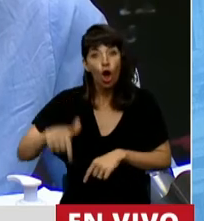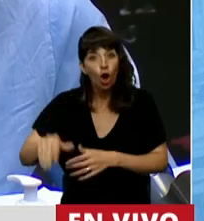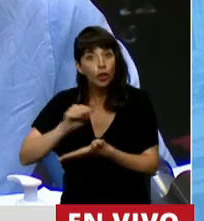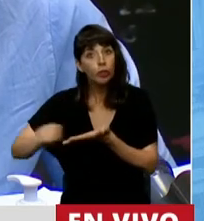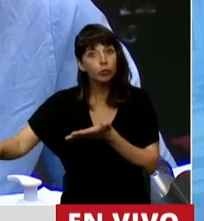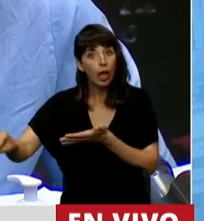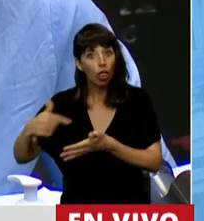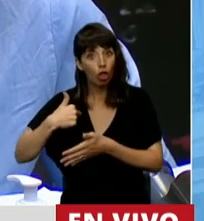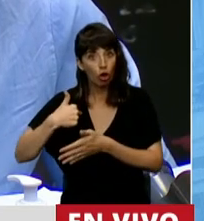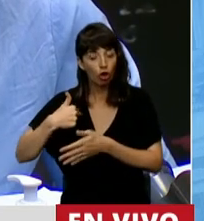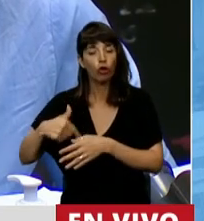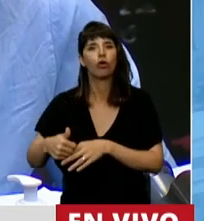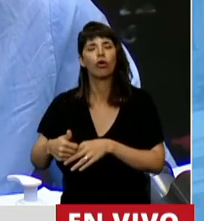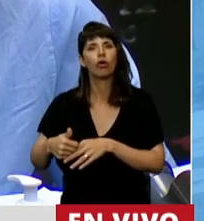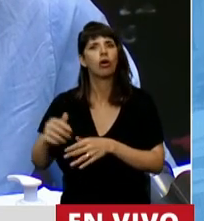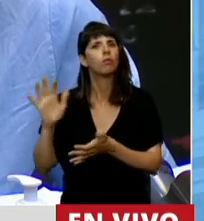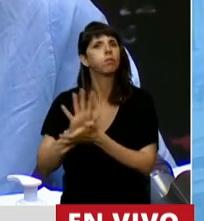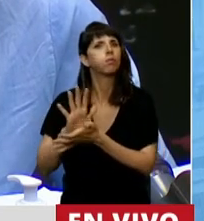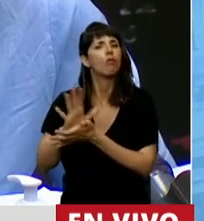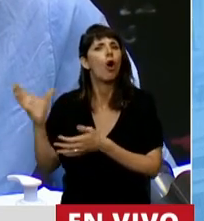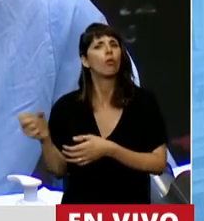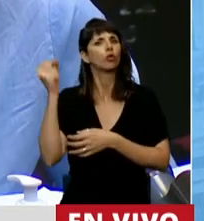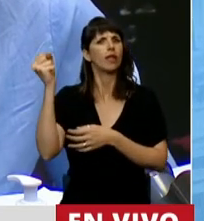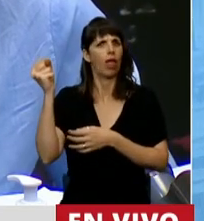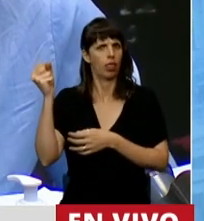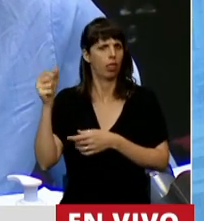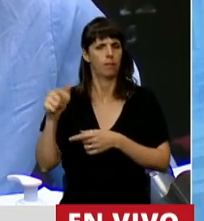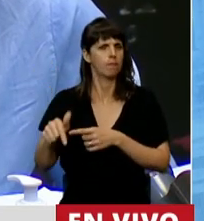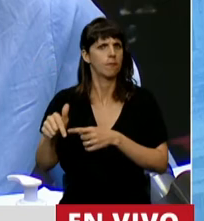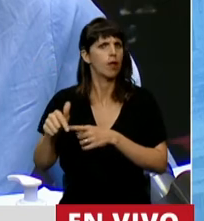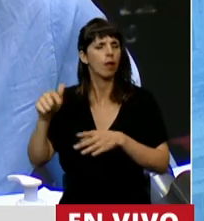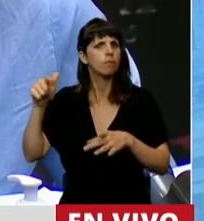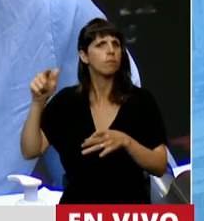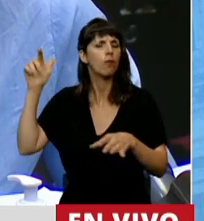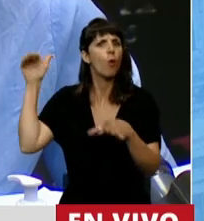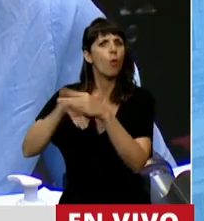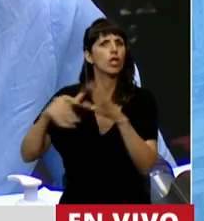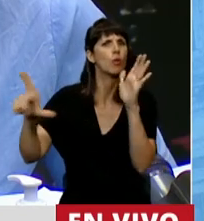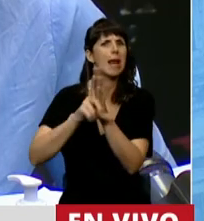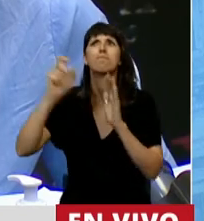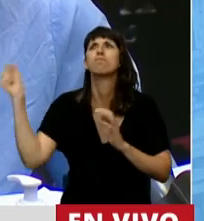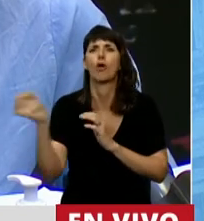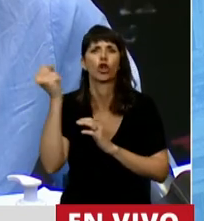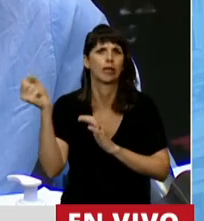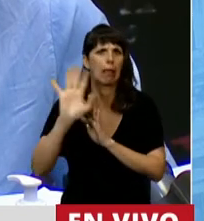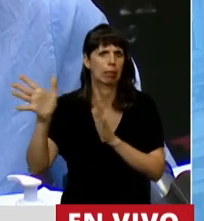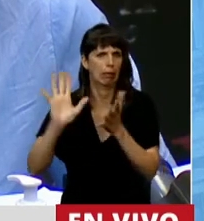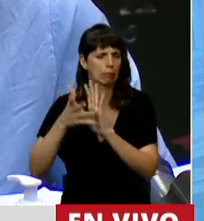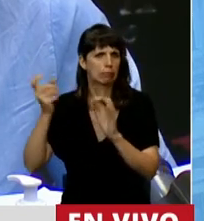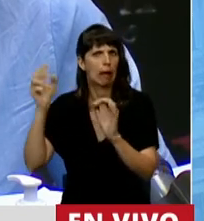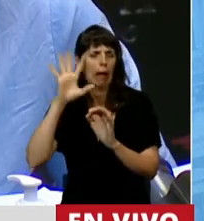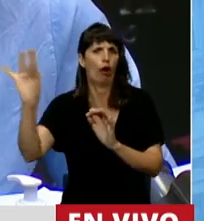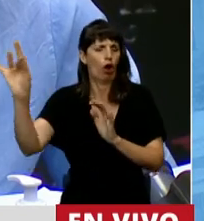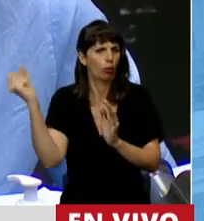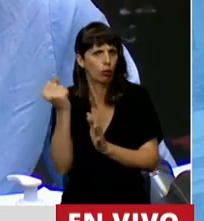oportunidad de ejercer el voto más importante, probablemente, de este periodo. Hoy tenemos la posibilidad